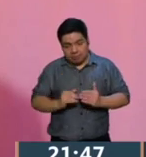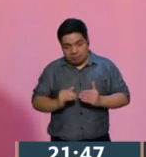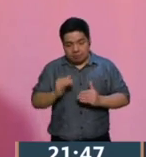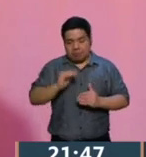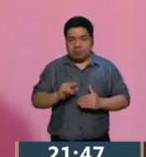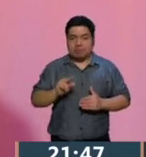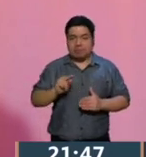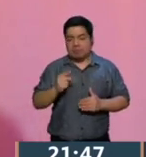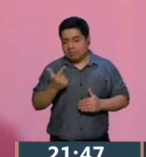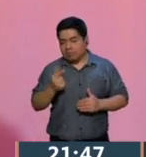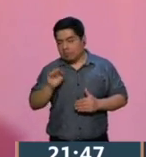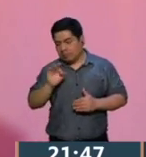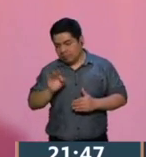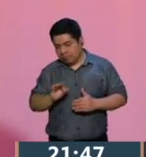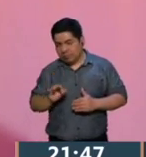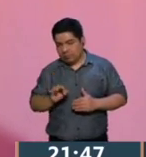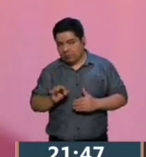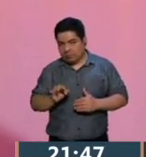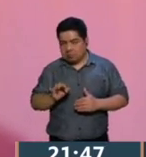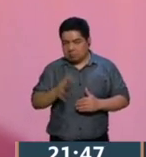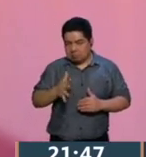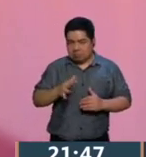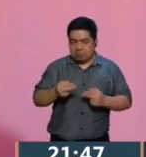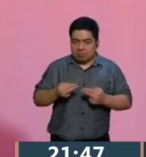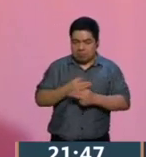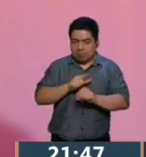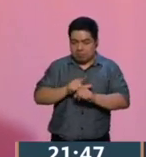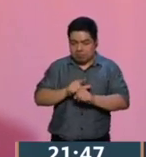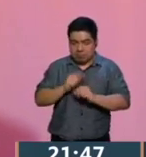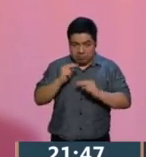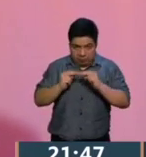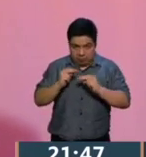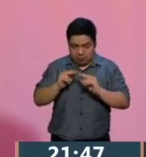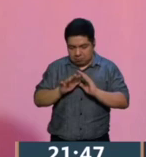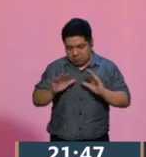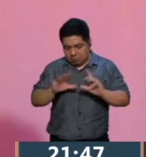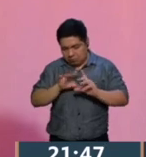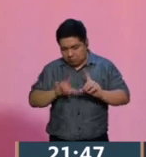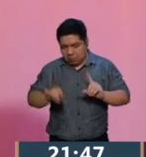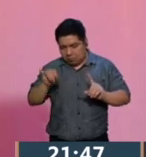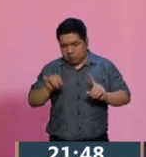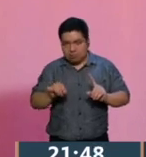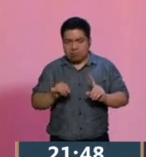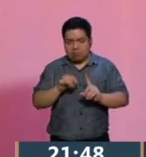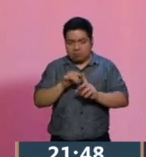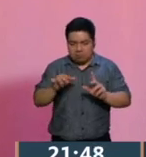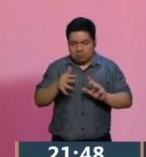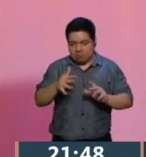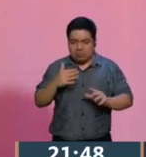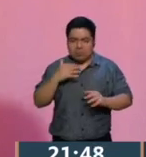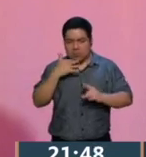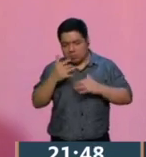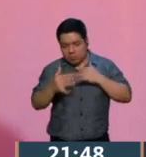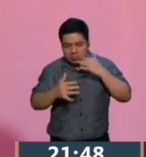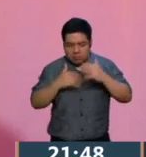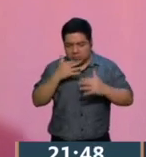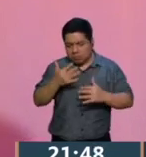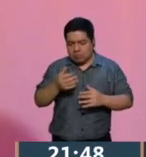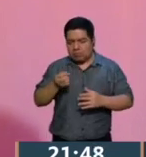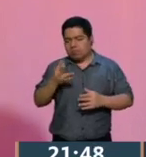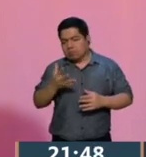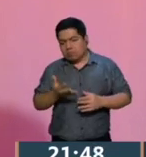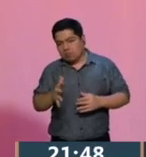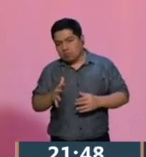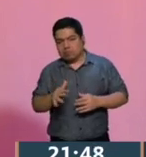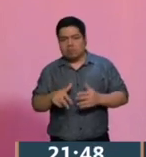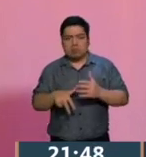al 87%. A nivel nacional, la tasa de víctimas de caso de corrupción